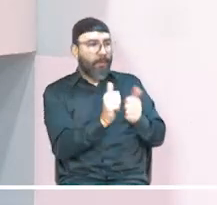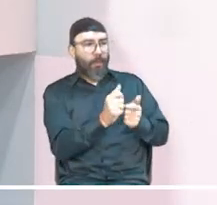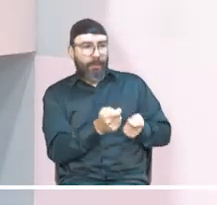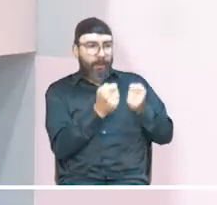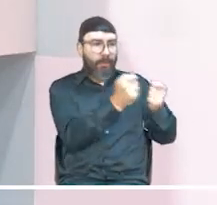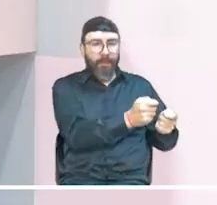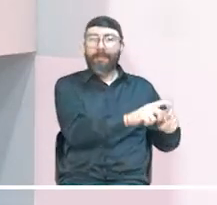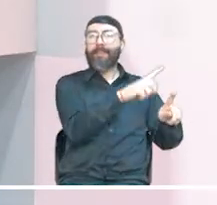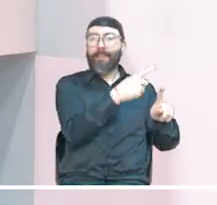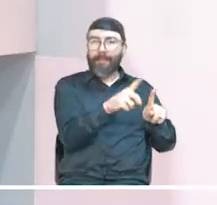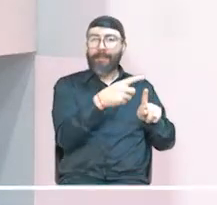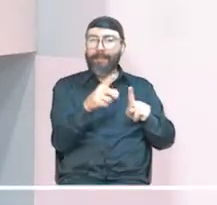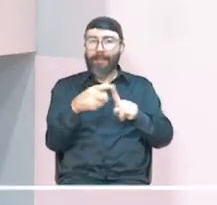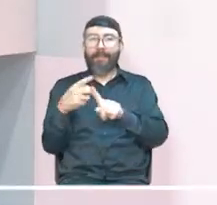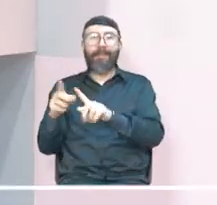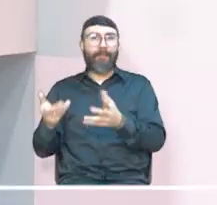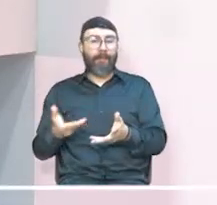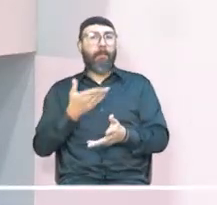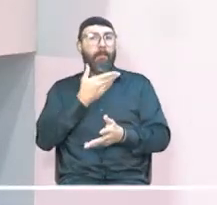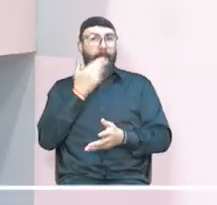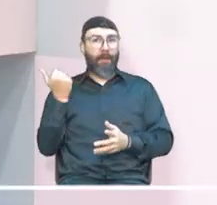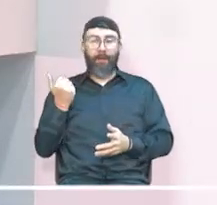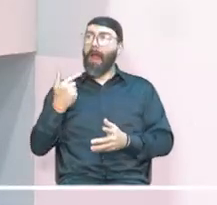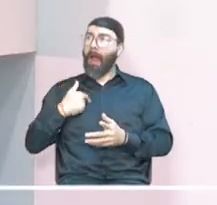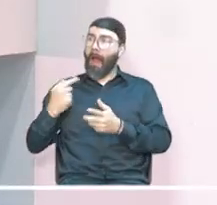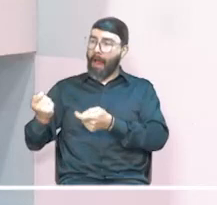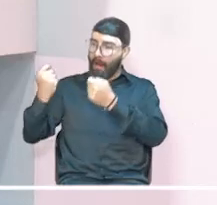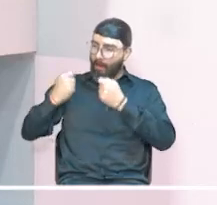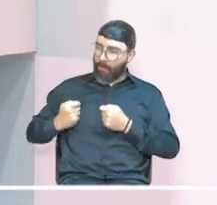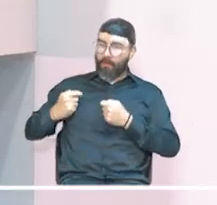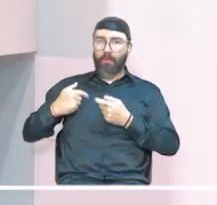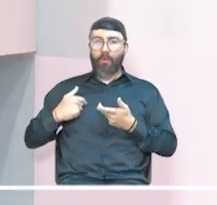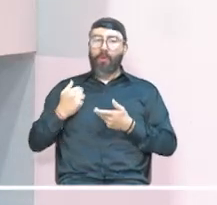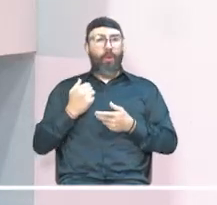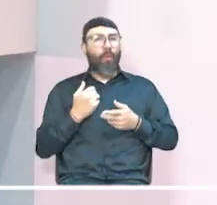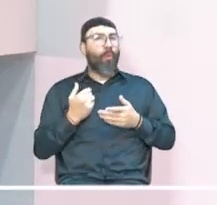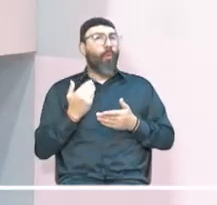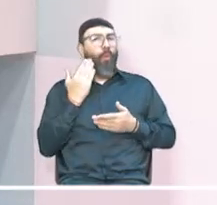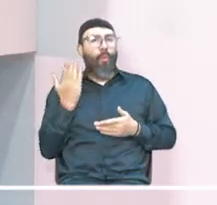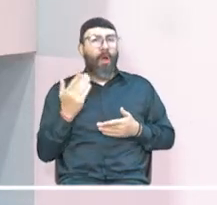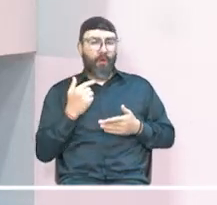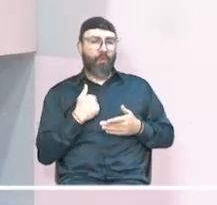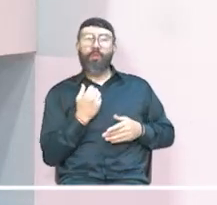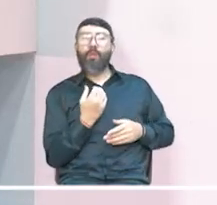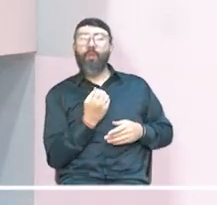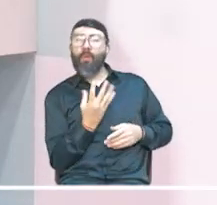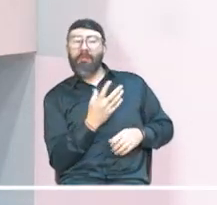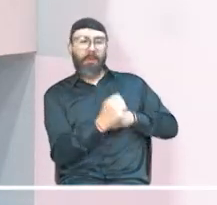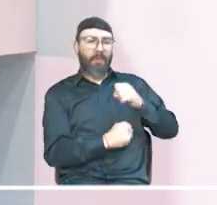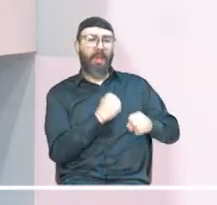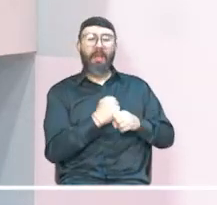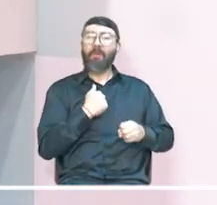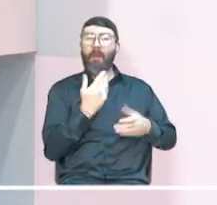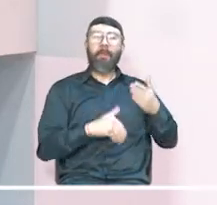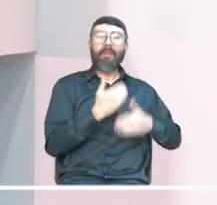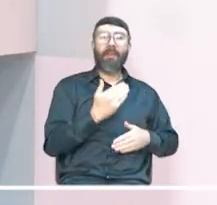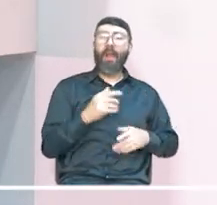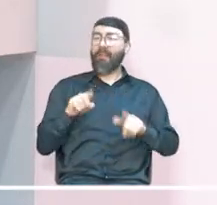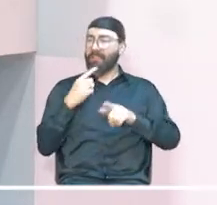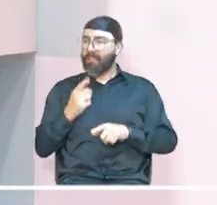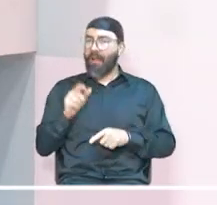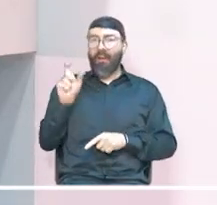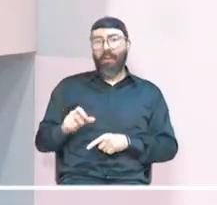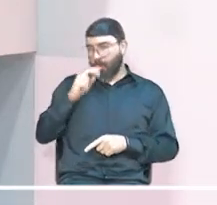¿Cómo hacemos un adecuado direccionamiento del ejercicio? ¿Cuál es la mejor edad para empezar a hacer ejercicio? Entonces hay gente que dice, no, es que mi niño está muy